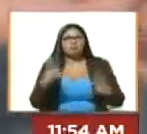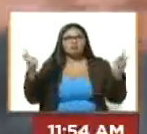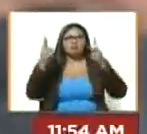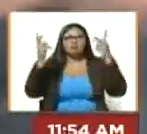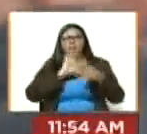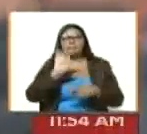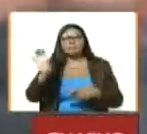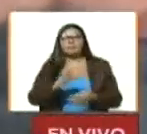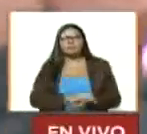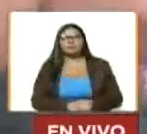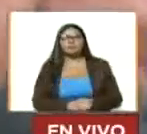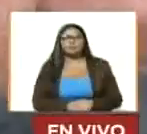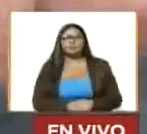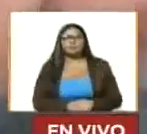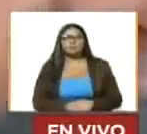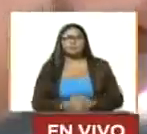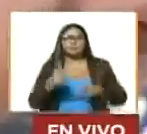patria!